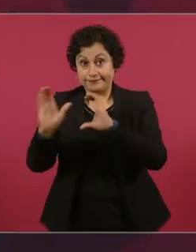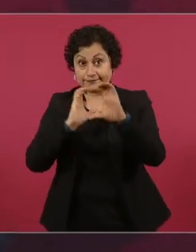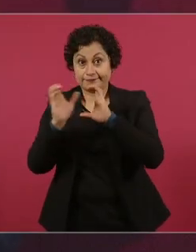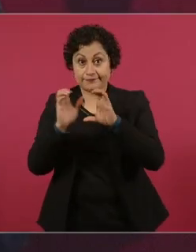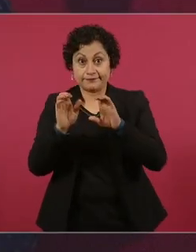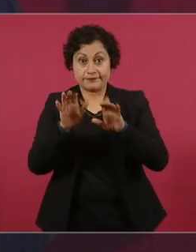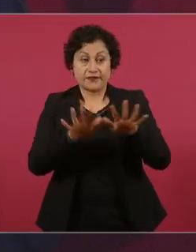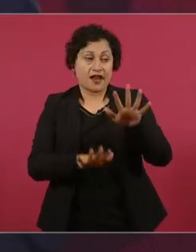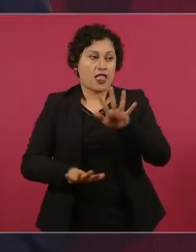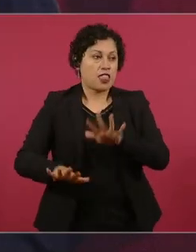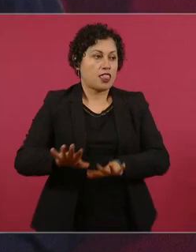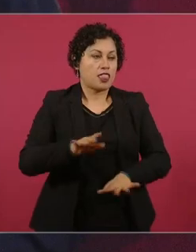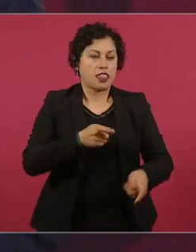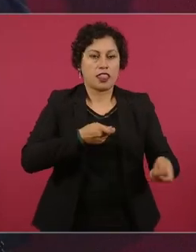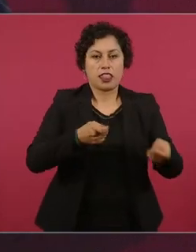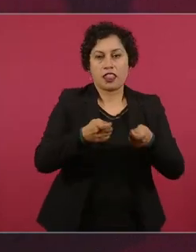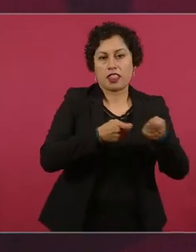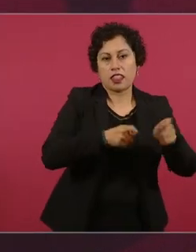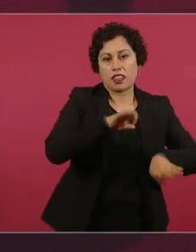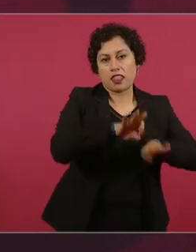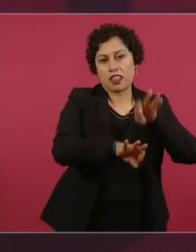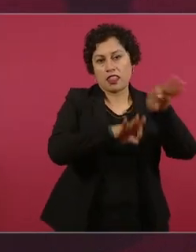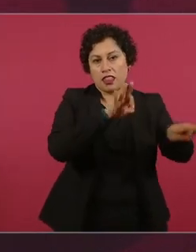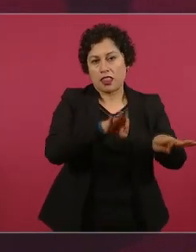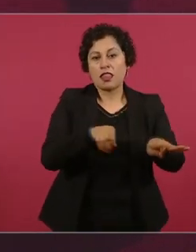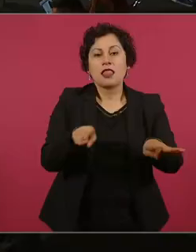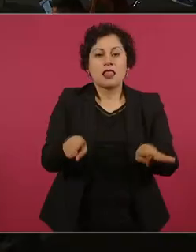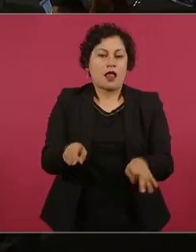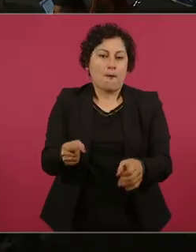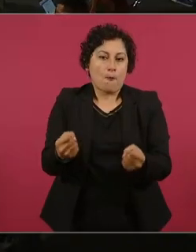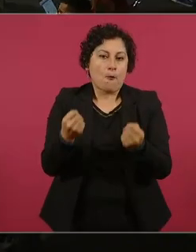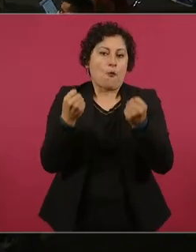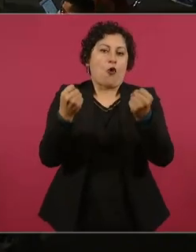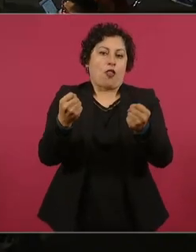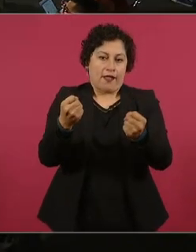¿No me encontraste ahí la lista?